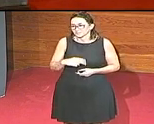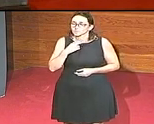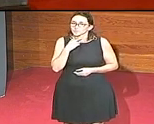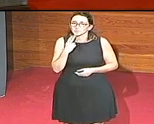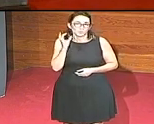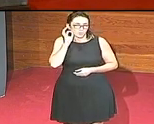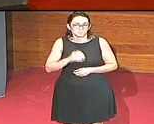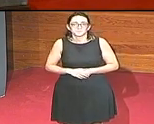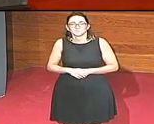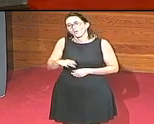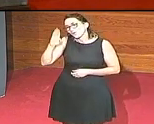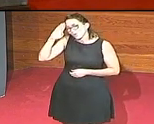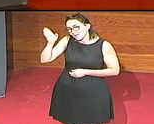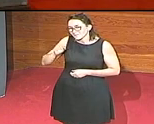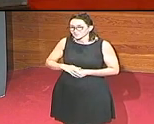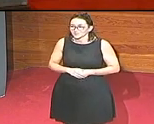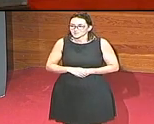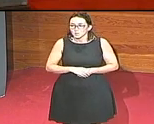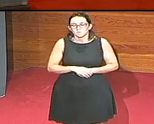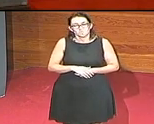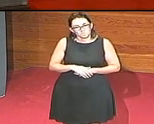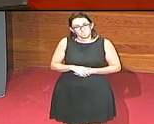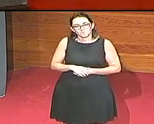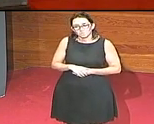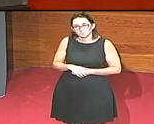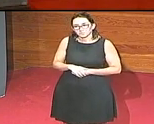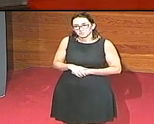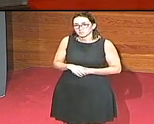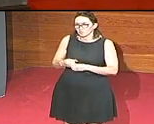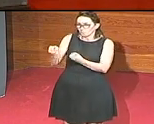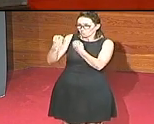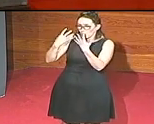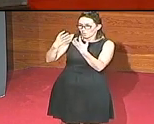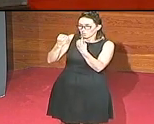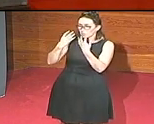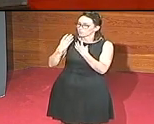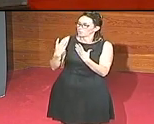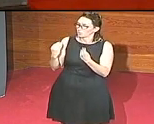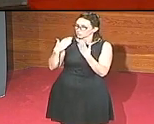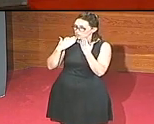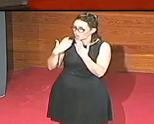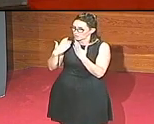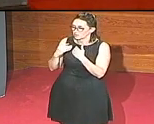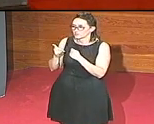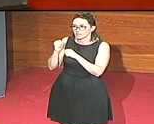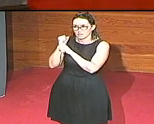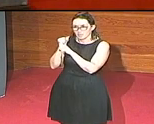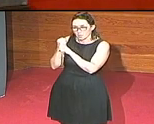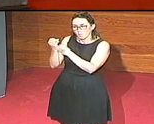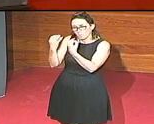hola hola muchas gracias por darnos toda esa información es tu trabajo